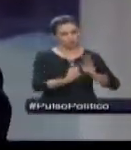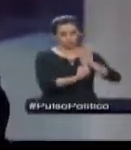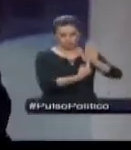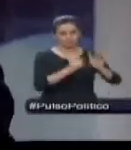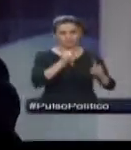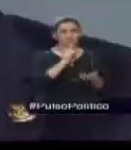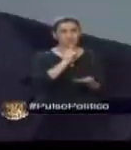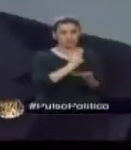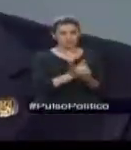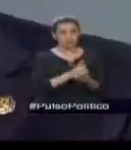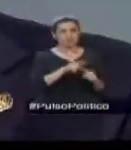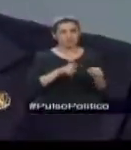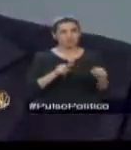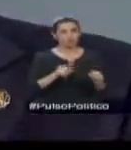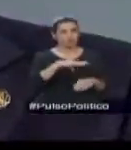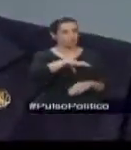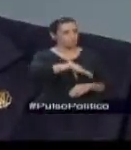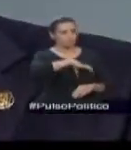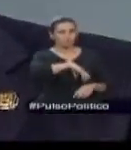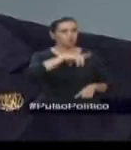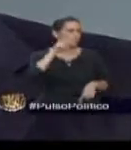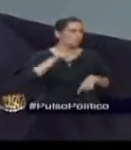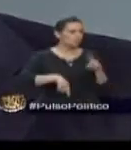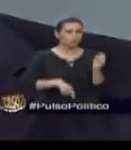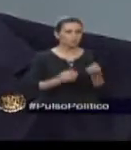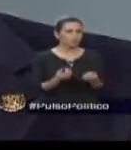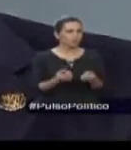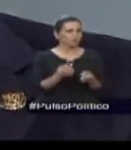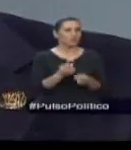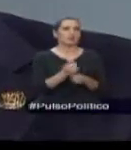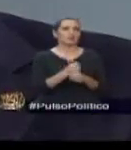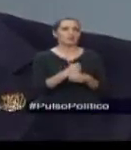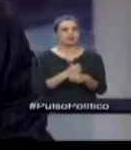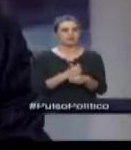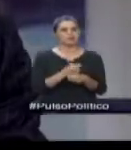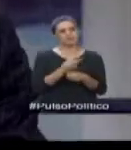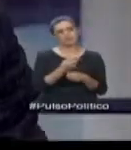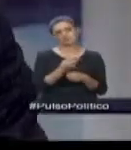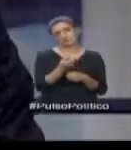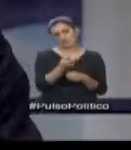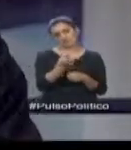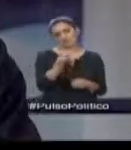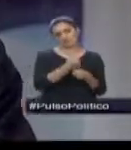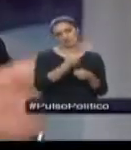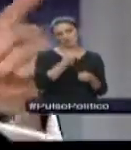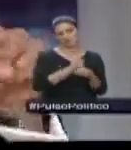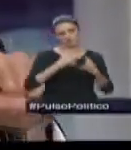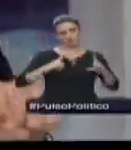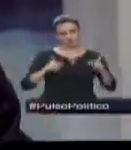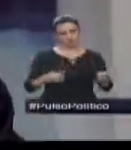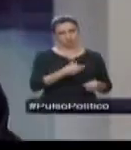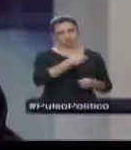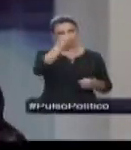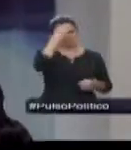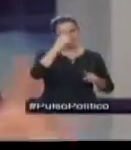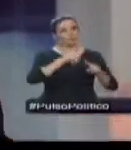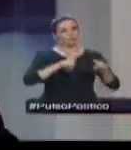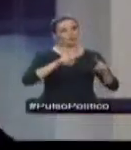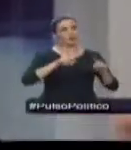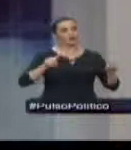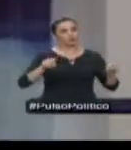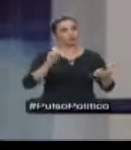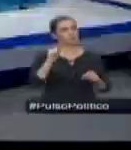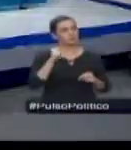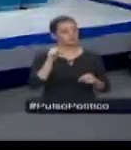que algunos municipios no tienen capacidad operativa para hacerse cargo de la salud o de la educación pero algunos que lo hacen no